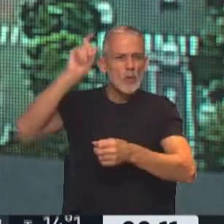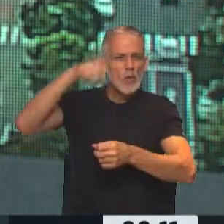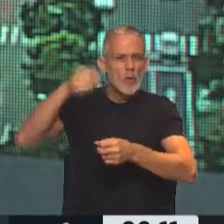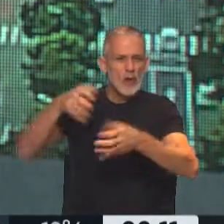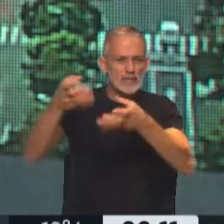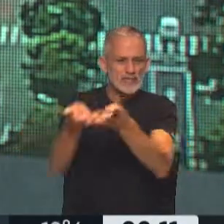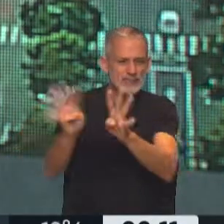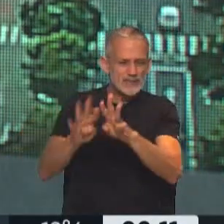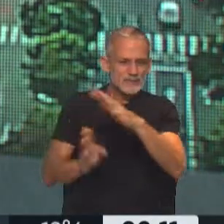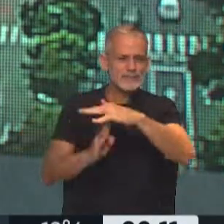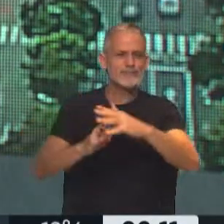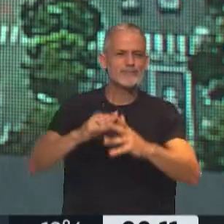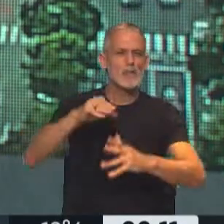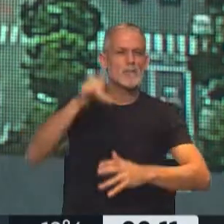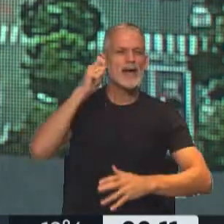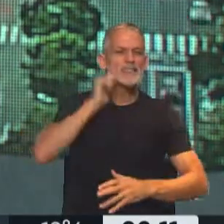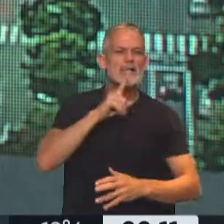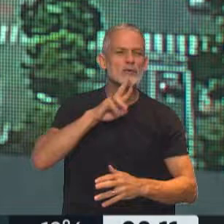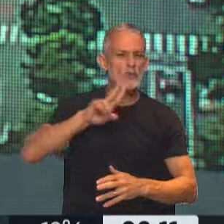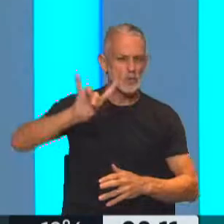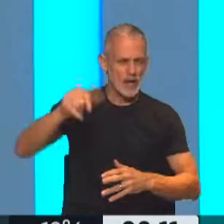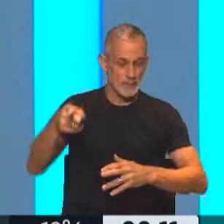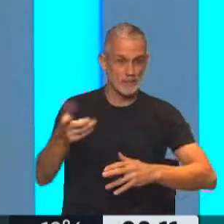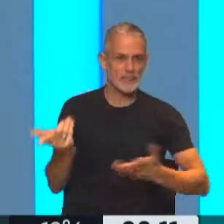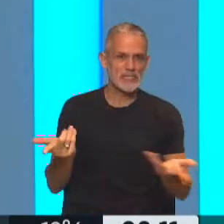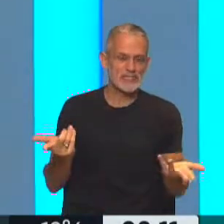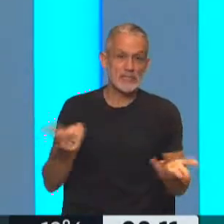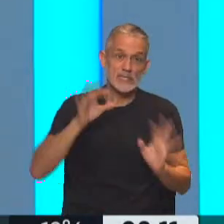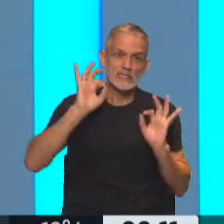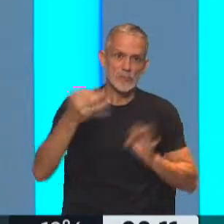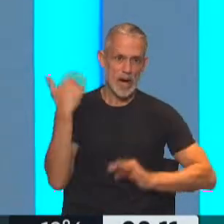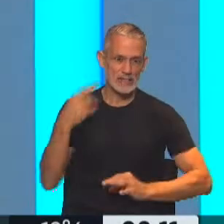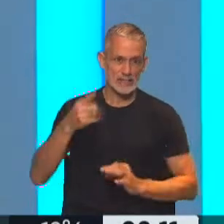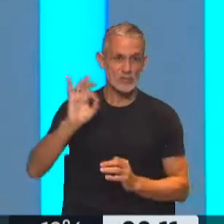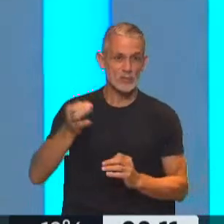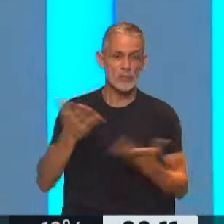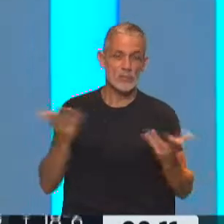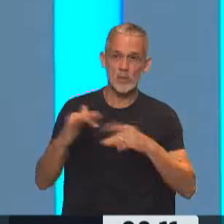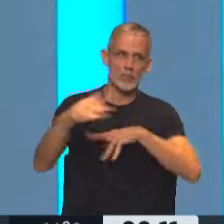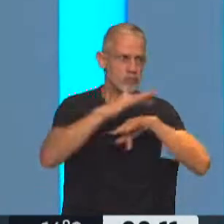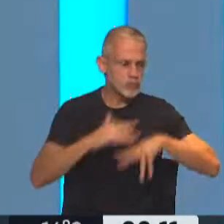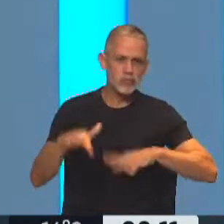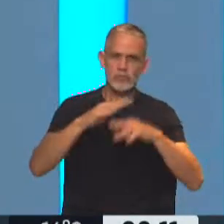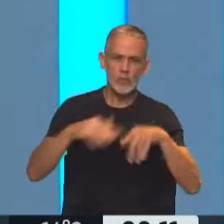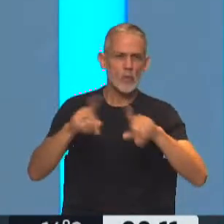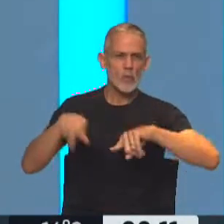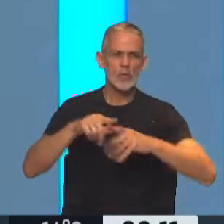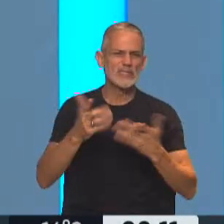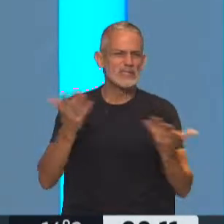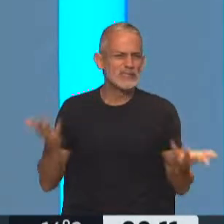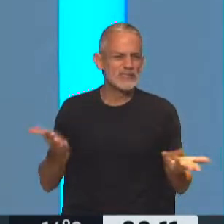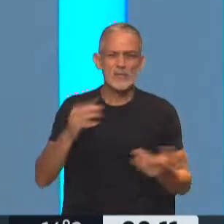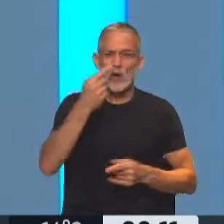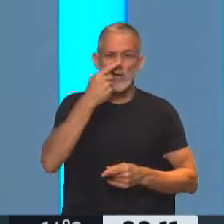idea del tema, me parece que se enteró. No se habla de otra cosa. Claro, pero además no se habla de otra cosa, pero le pasa muy lejos al